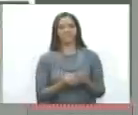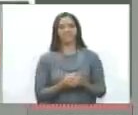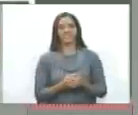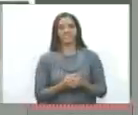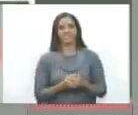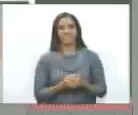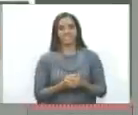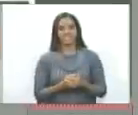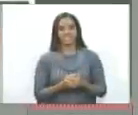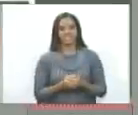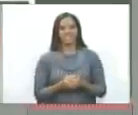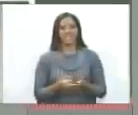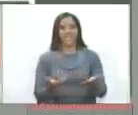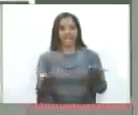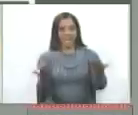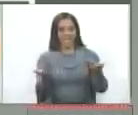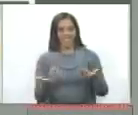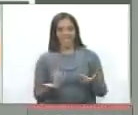Adáptate